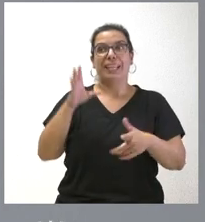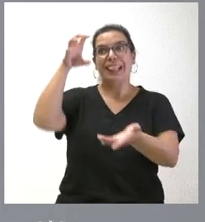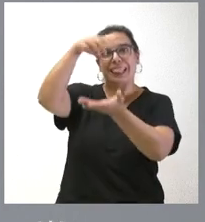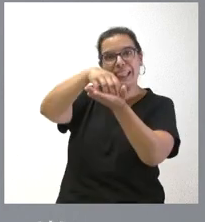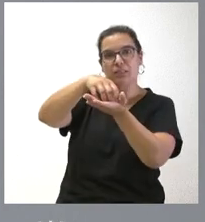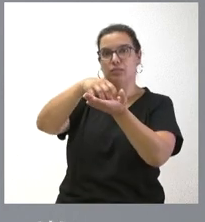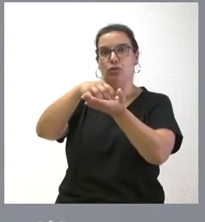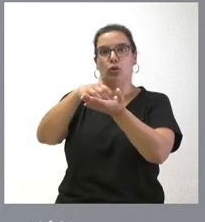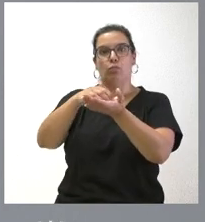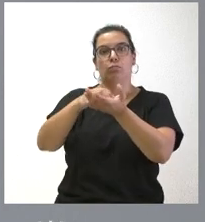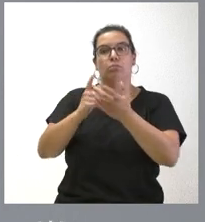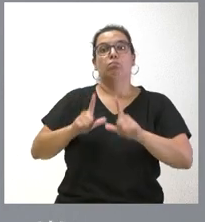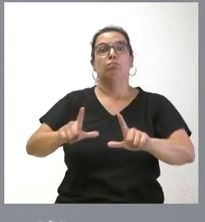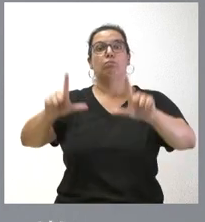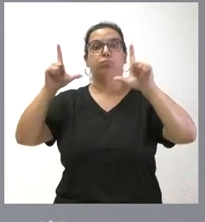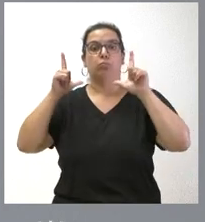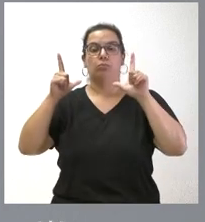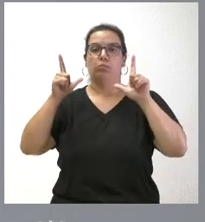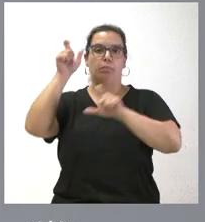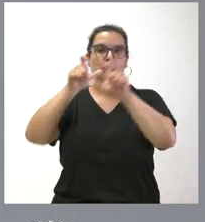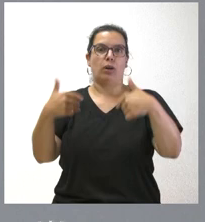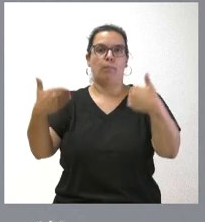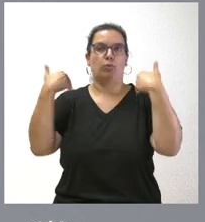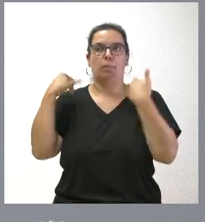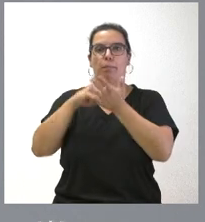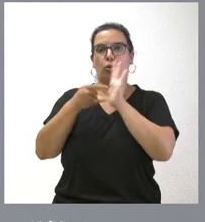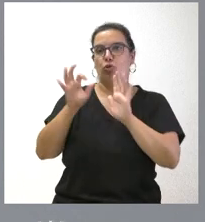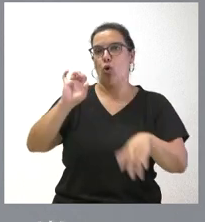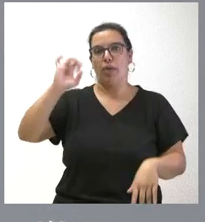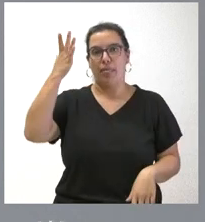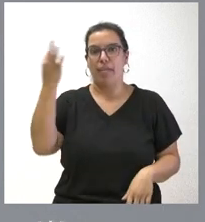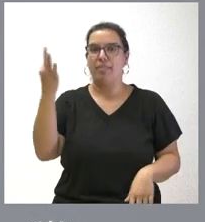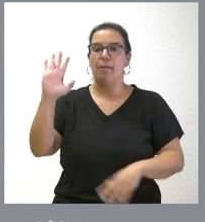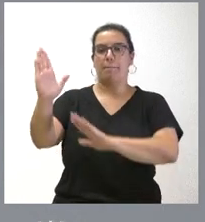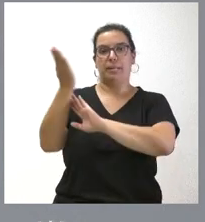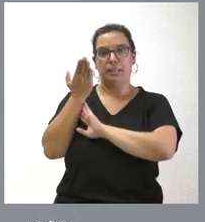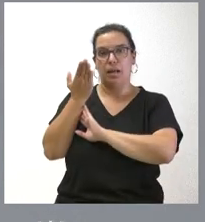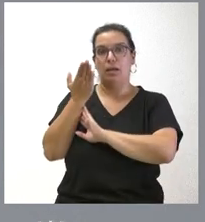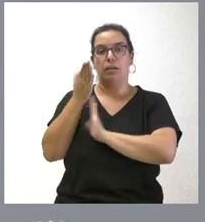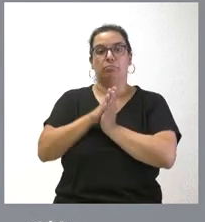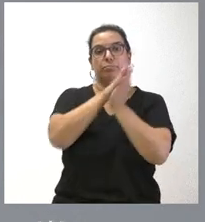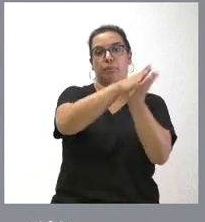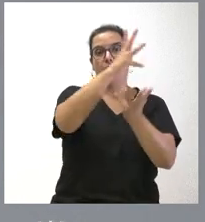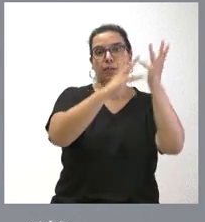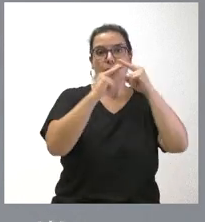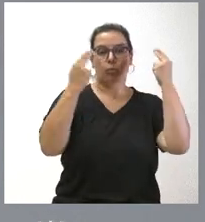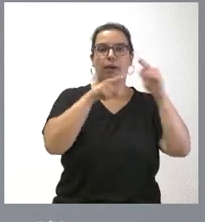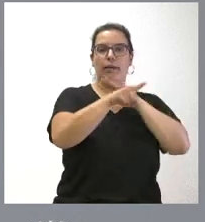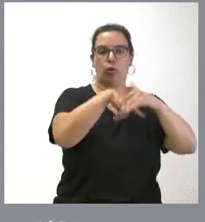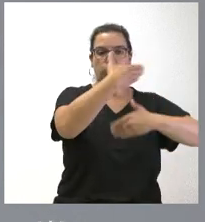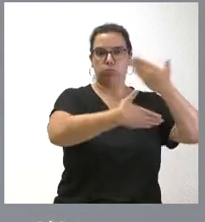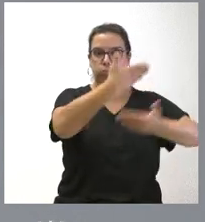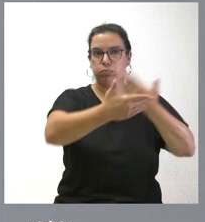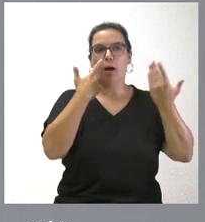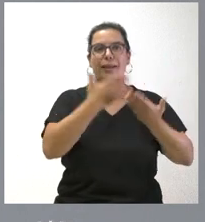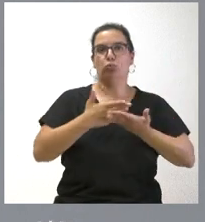corresponde a quien tenga un proyecto a quien tenga una iniciativa que lo tiene que plantear ante las autoridades que tienen los trámites Que desarrollar y